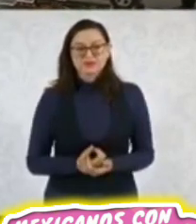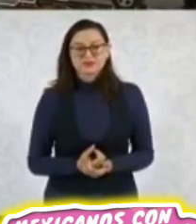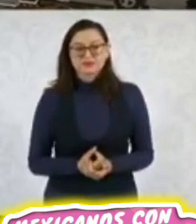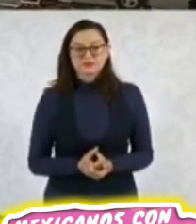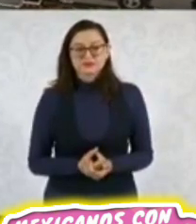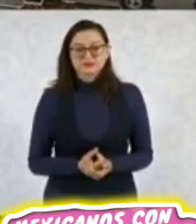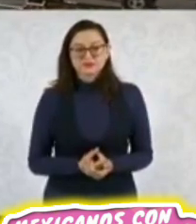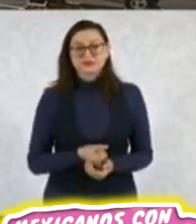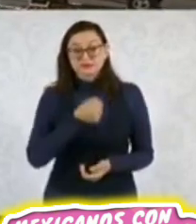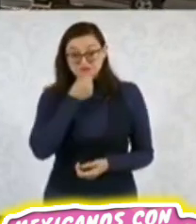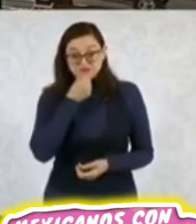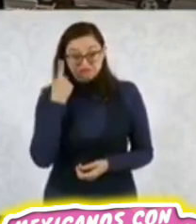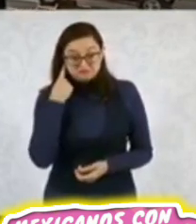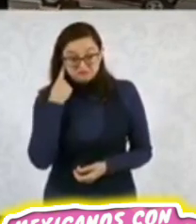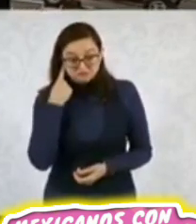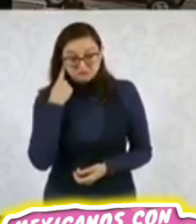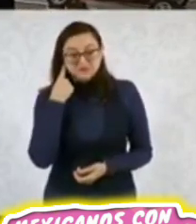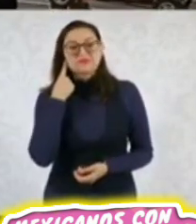¿Sí funciona? Sí.